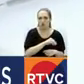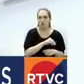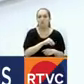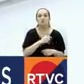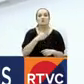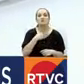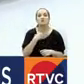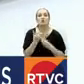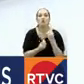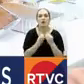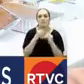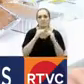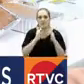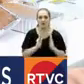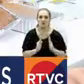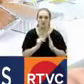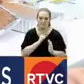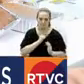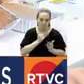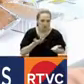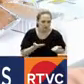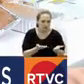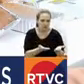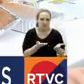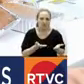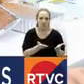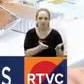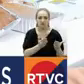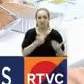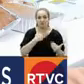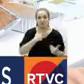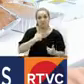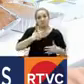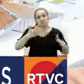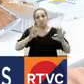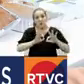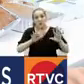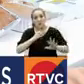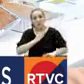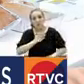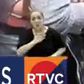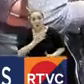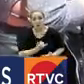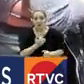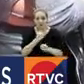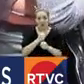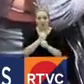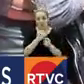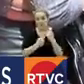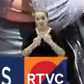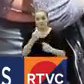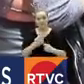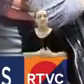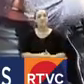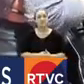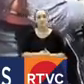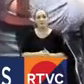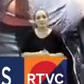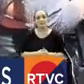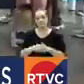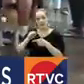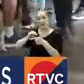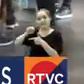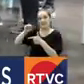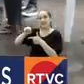hago caseramente. Y pues se ha presentado esta oportunidad de trabajar así. Según cifras de la Agencia para